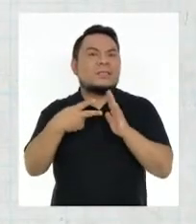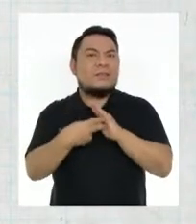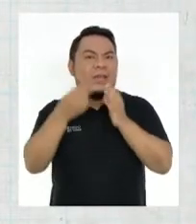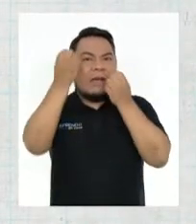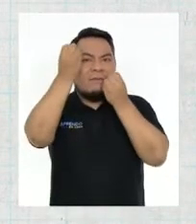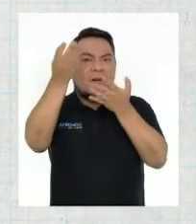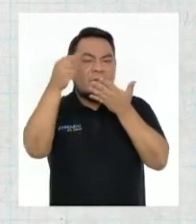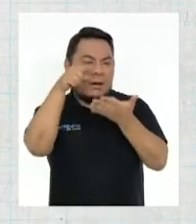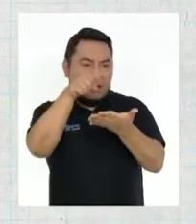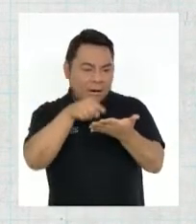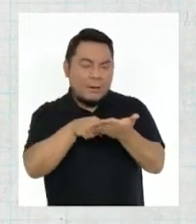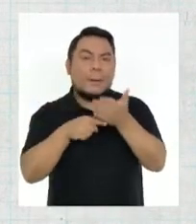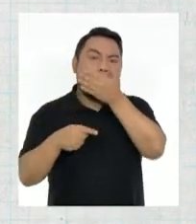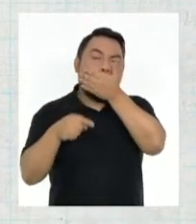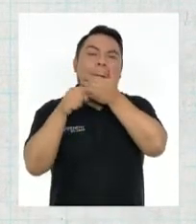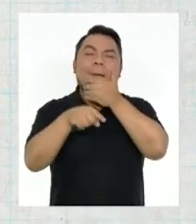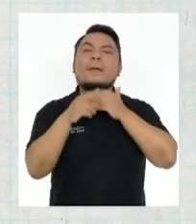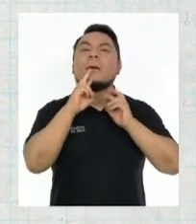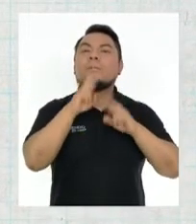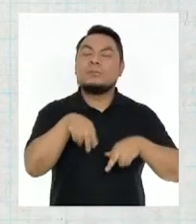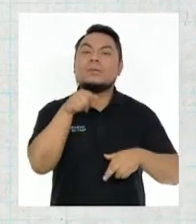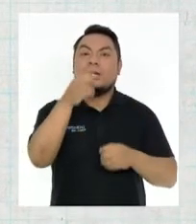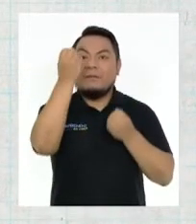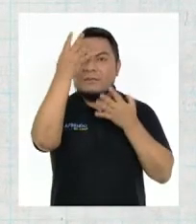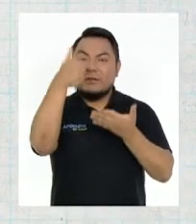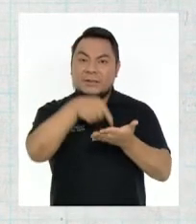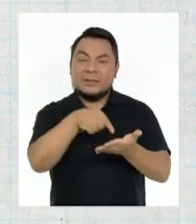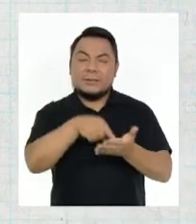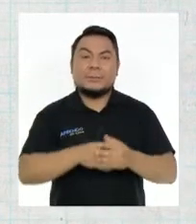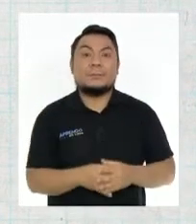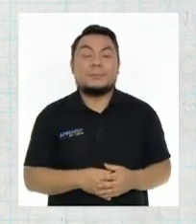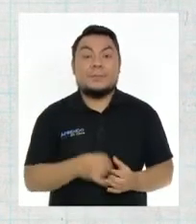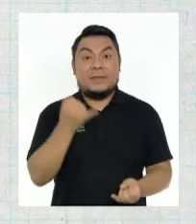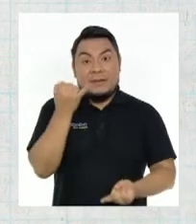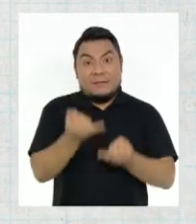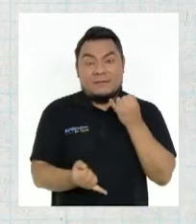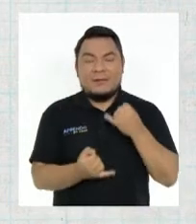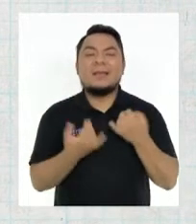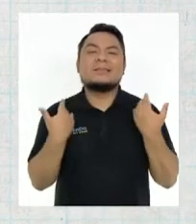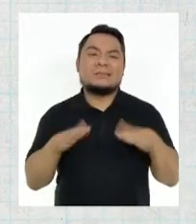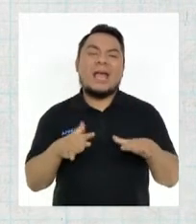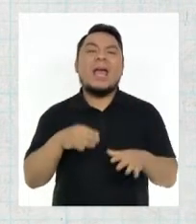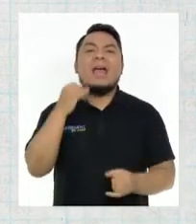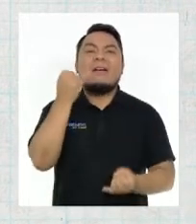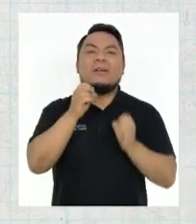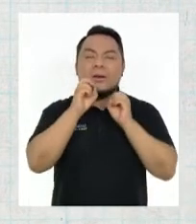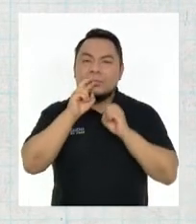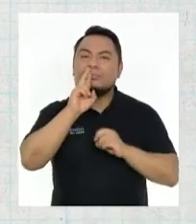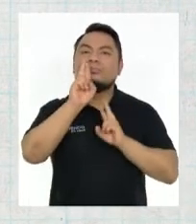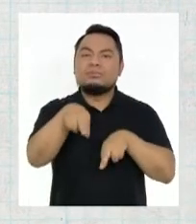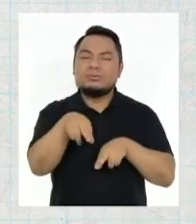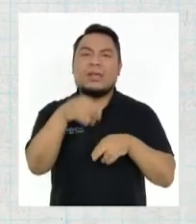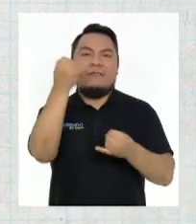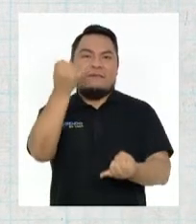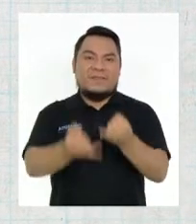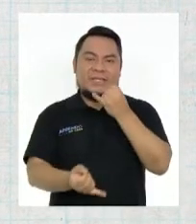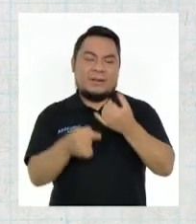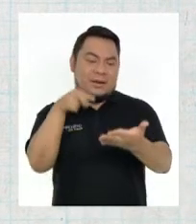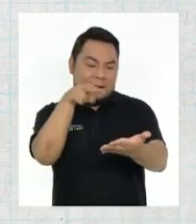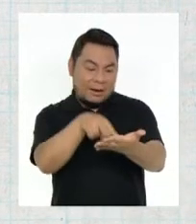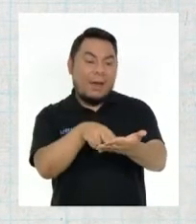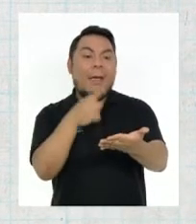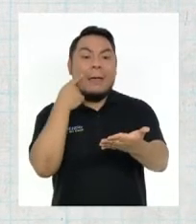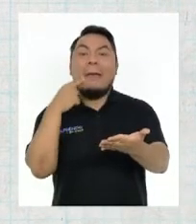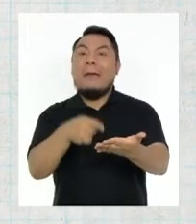datos, hacer una interpretación estadística. Y finalmente, sacar conclusiones. Se dan recomendaciones sobre la base del